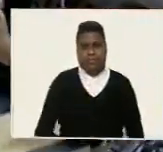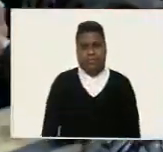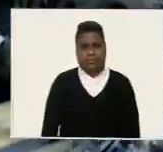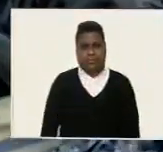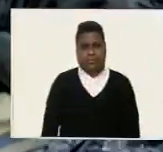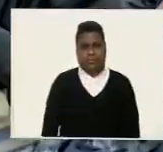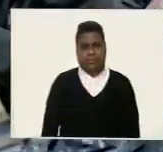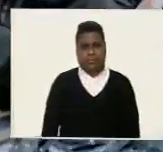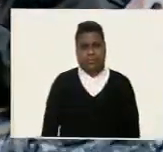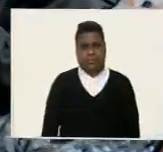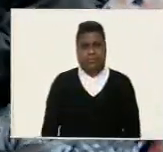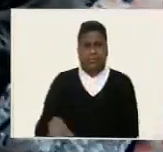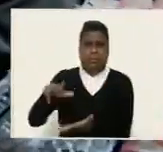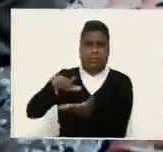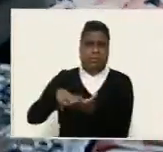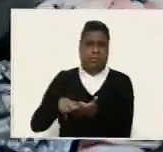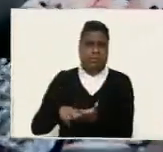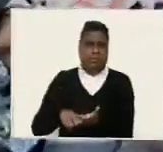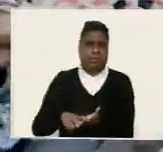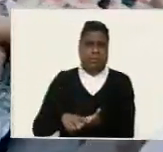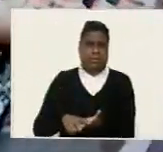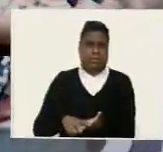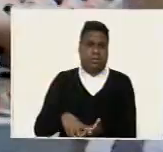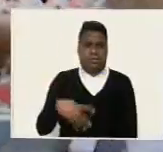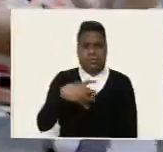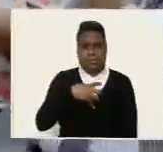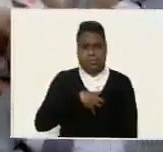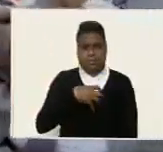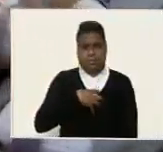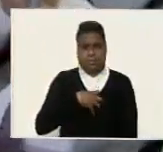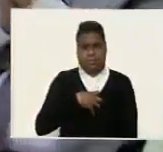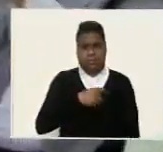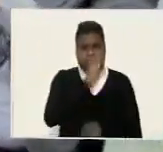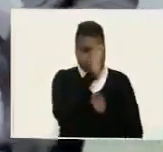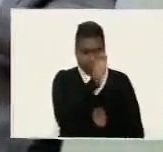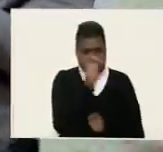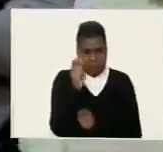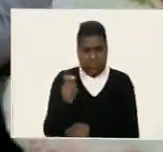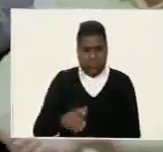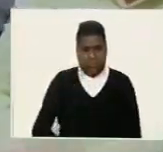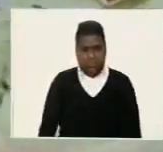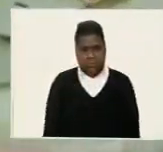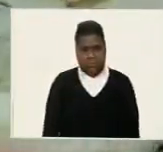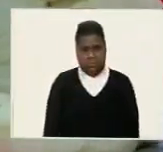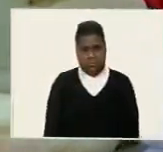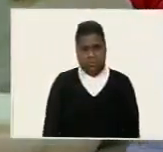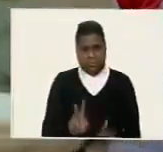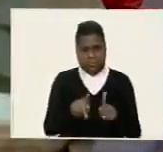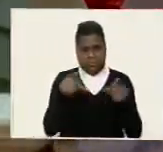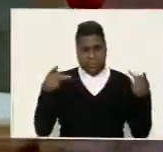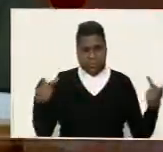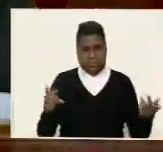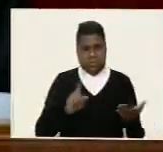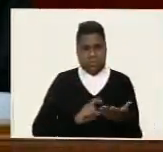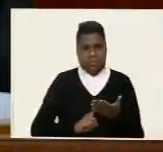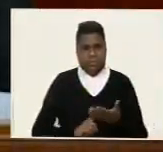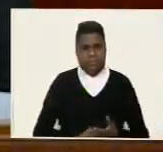Aprobado. Reconocimiento al Correo del Orinoco. Y con el Correo del Orinoco